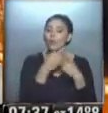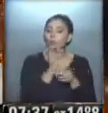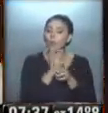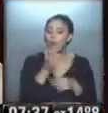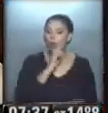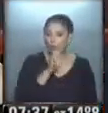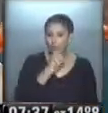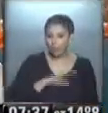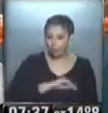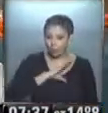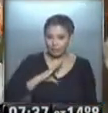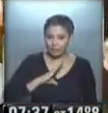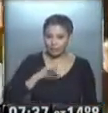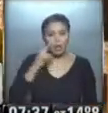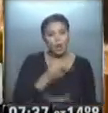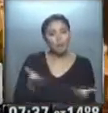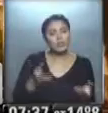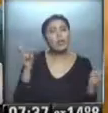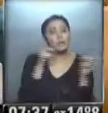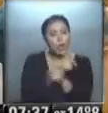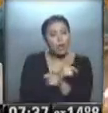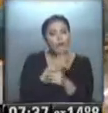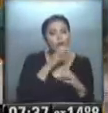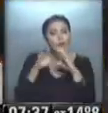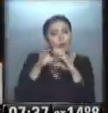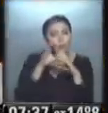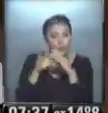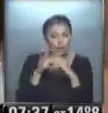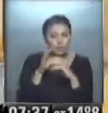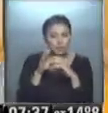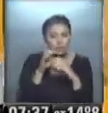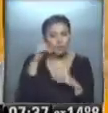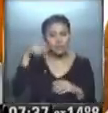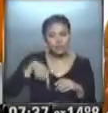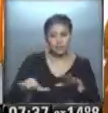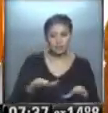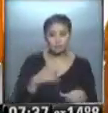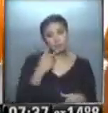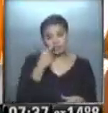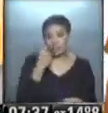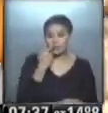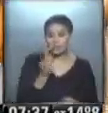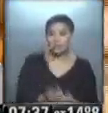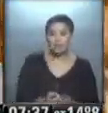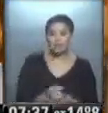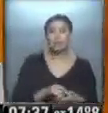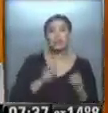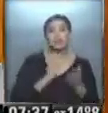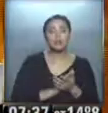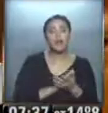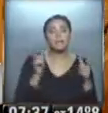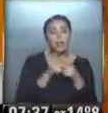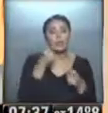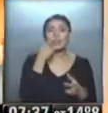sino que muestra, una vez más, como en la anterior, las dificultades de la comunicación en los tiempos que corren. Muy interesante Abril en Nueva York. Y hablando de